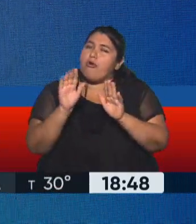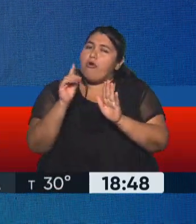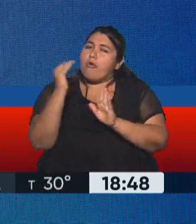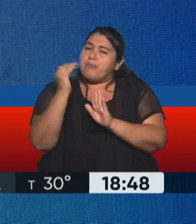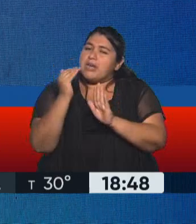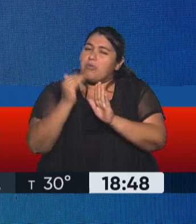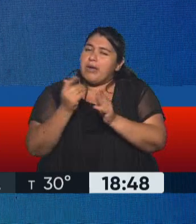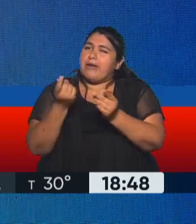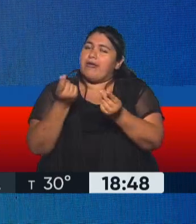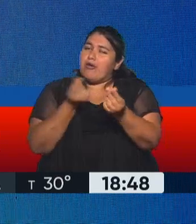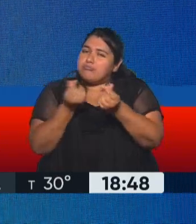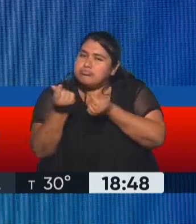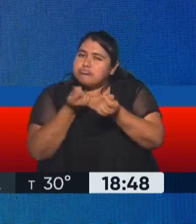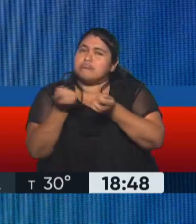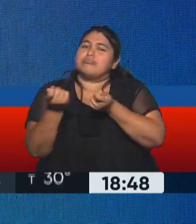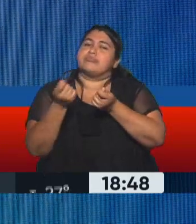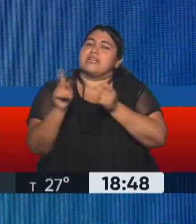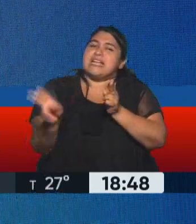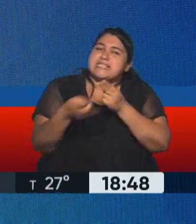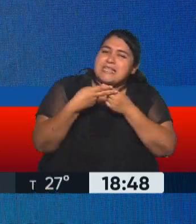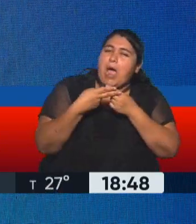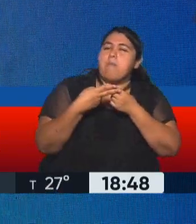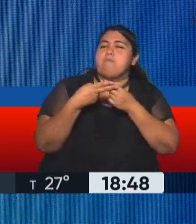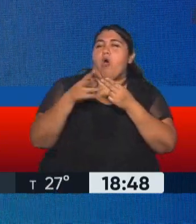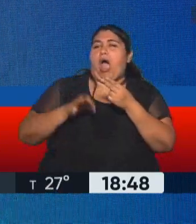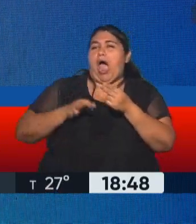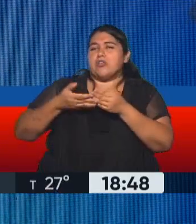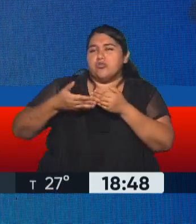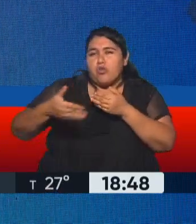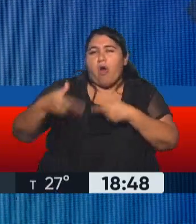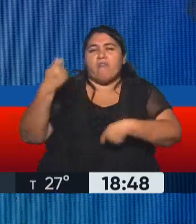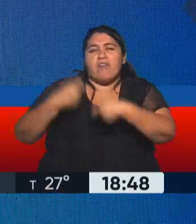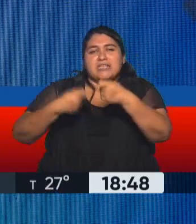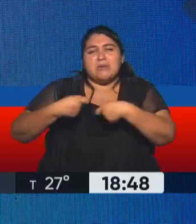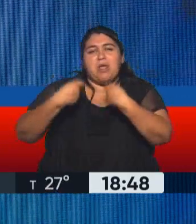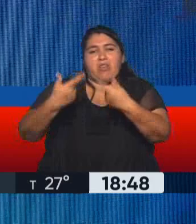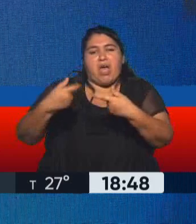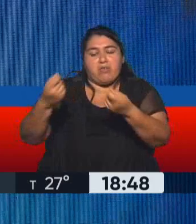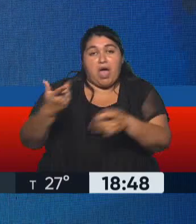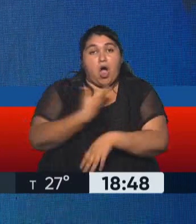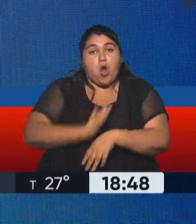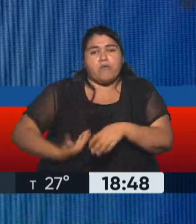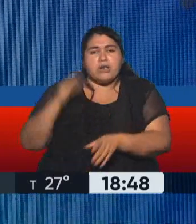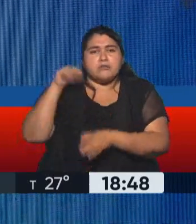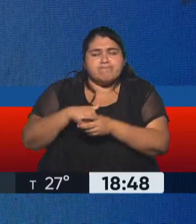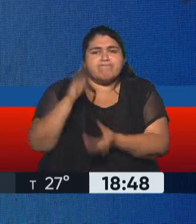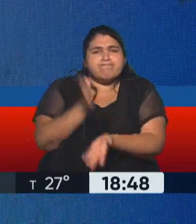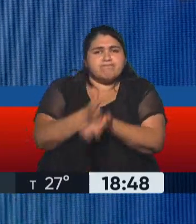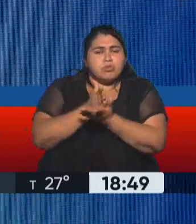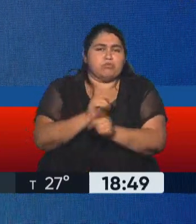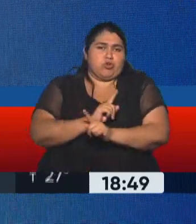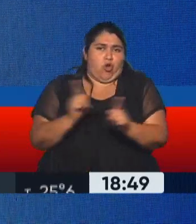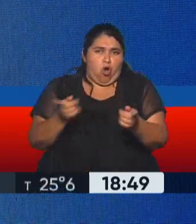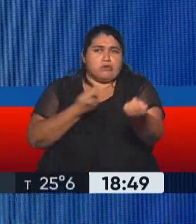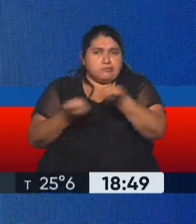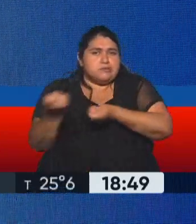restricciones cambiarias, ir aflojando con el cepo a lo largo de los años, y que el Estado no tenga un rol tan activo en el control de flujo de capitales,